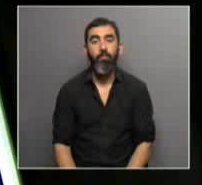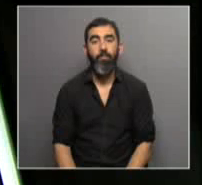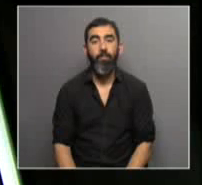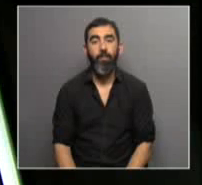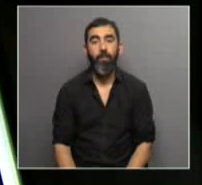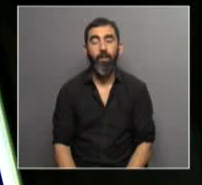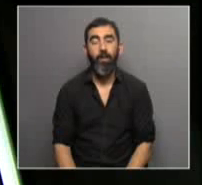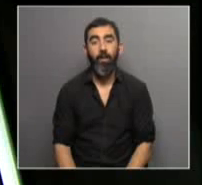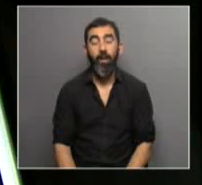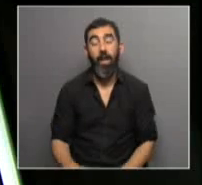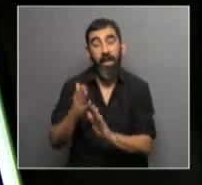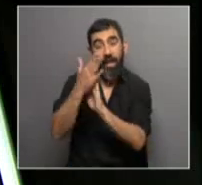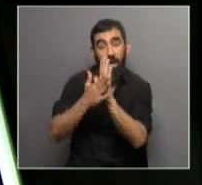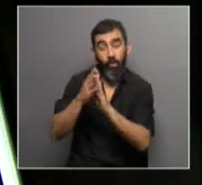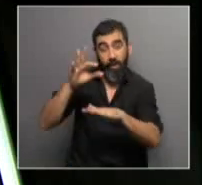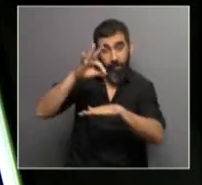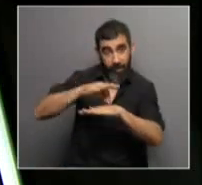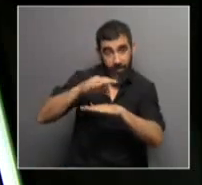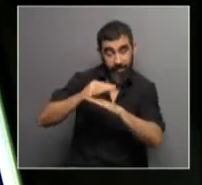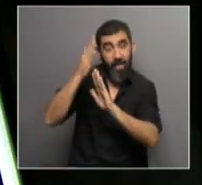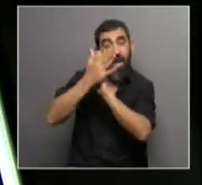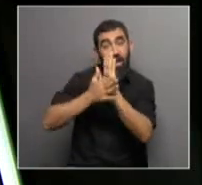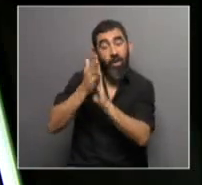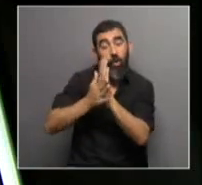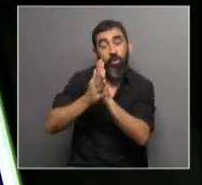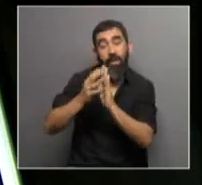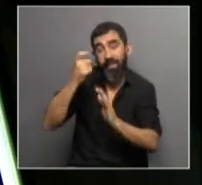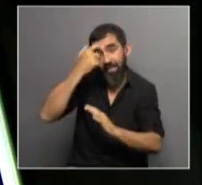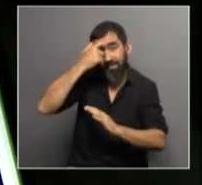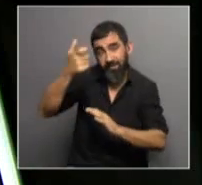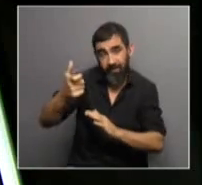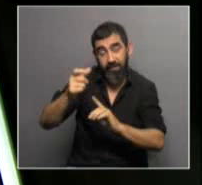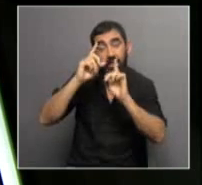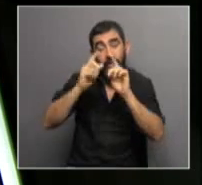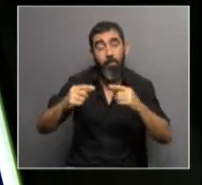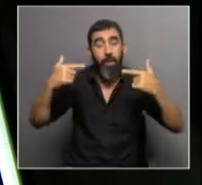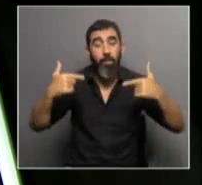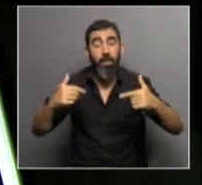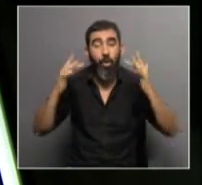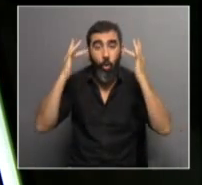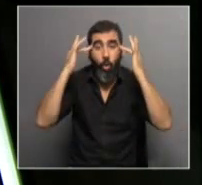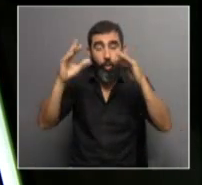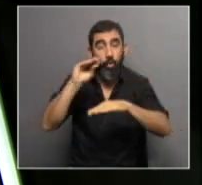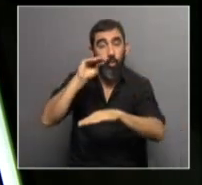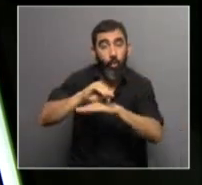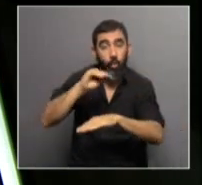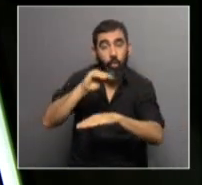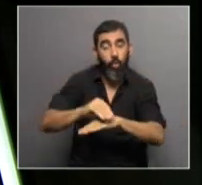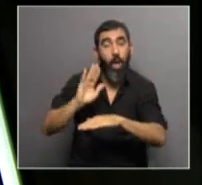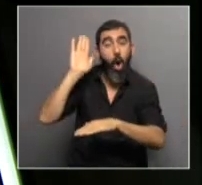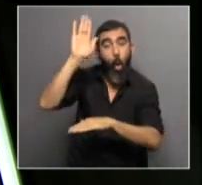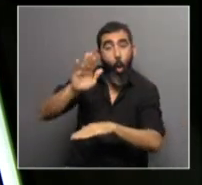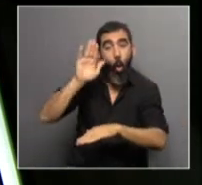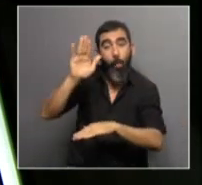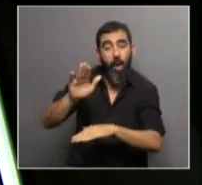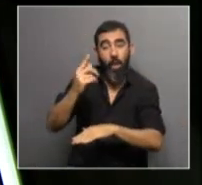la academia nacional de medicina la academia nacional de ciencias y el ministerio de educación y cultura van a homenajear